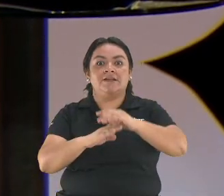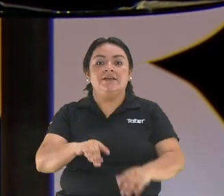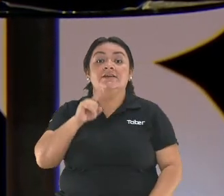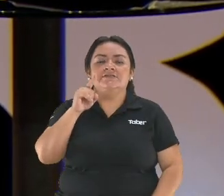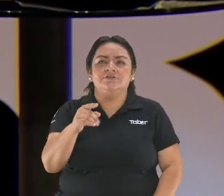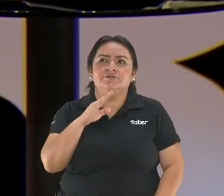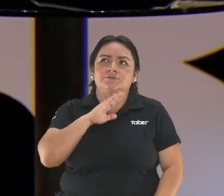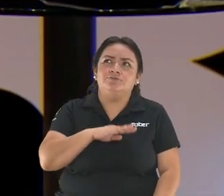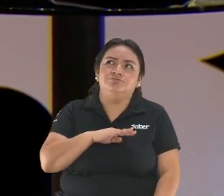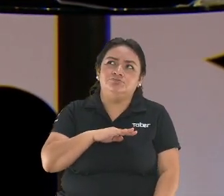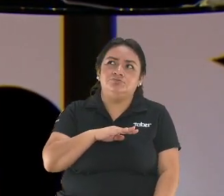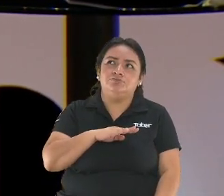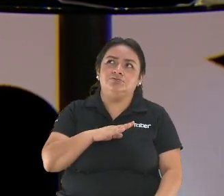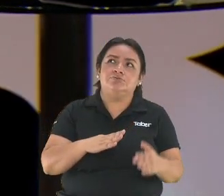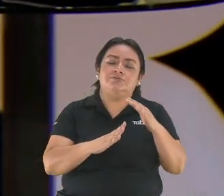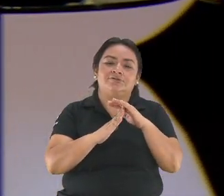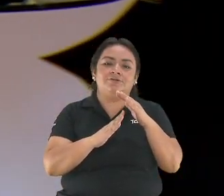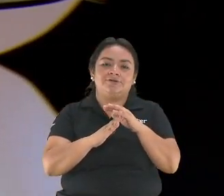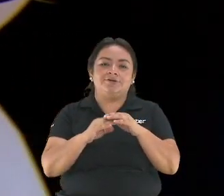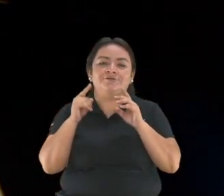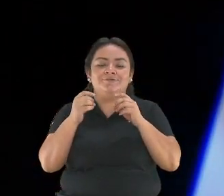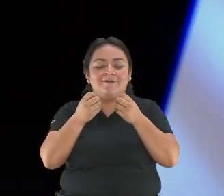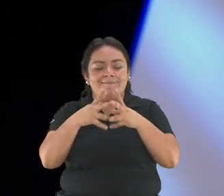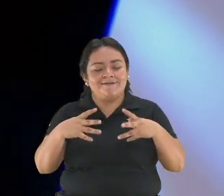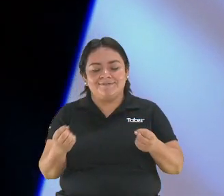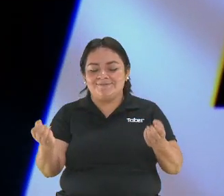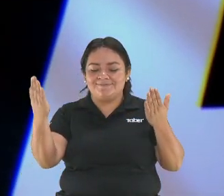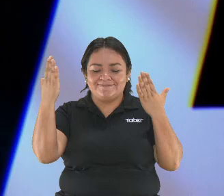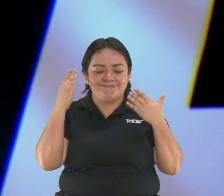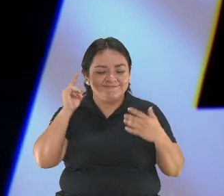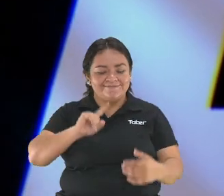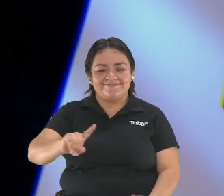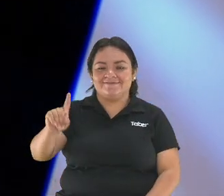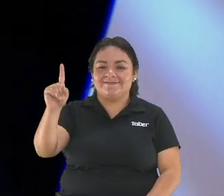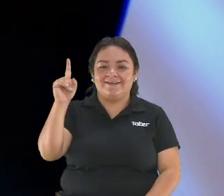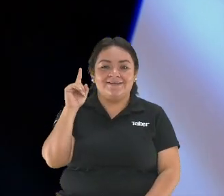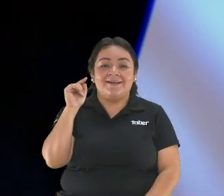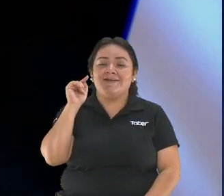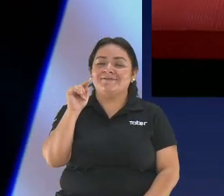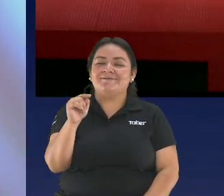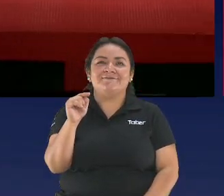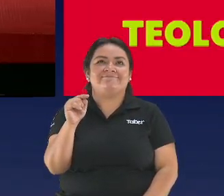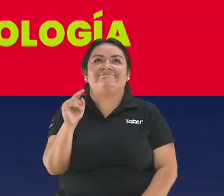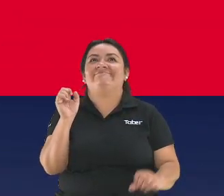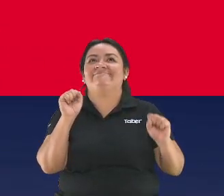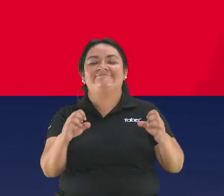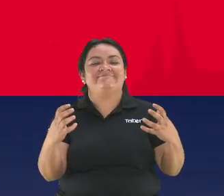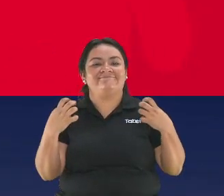que el desánimo te detenga tú vas a perder muchas bendiciones de dios si no vas a sobrevivir